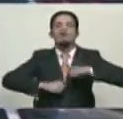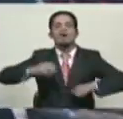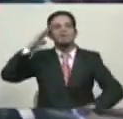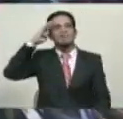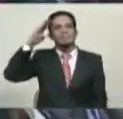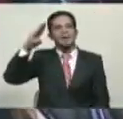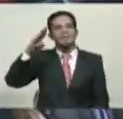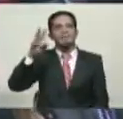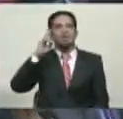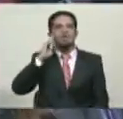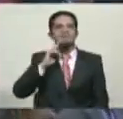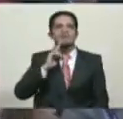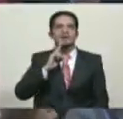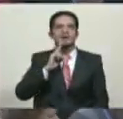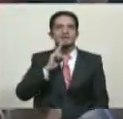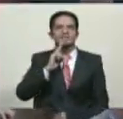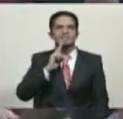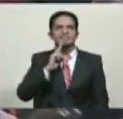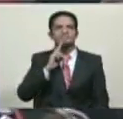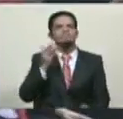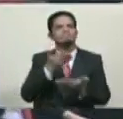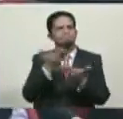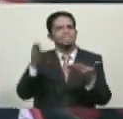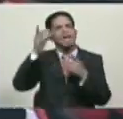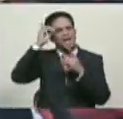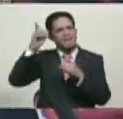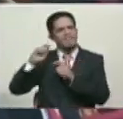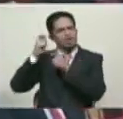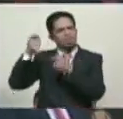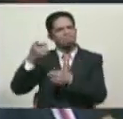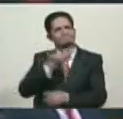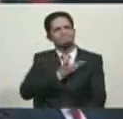Nacional Bolivariana, dignos herederos de Simón Bolívar.